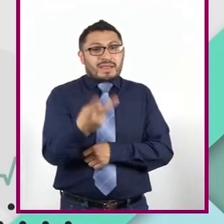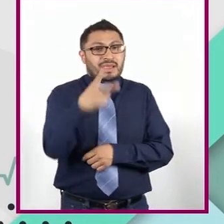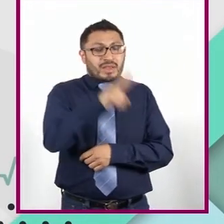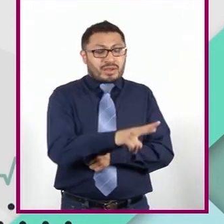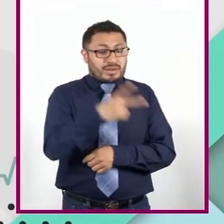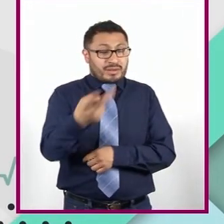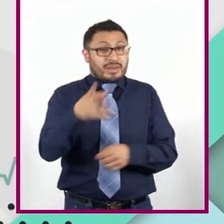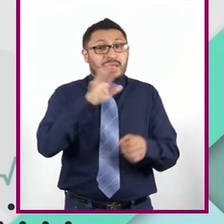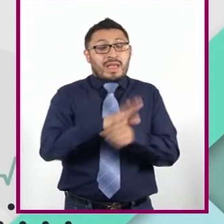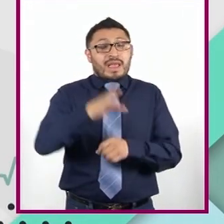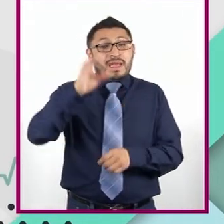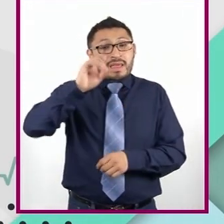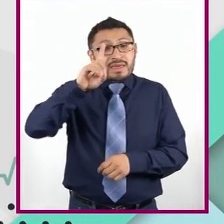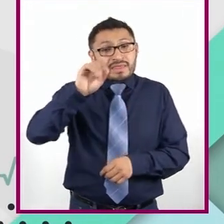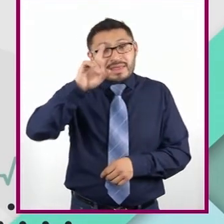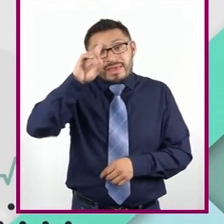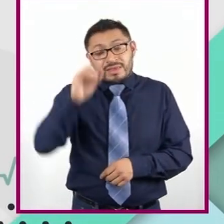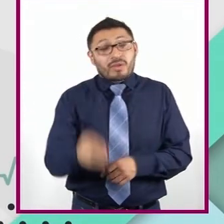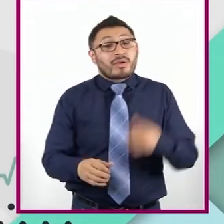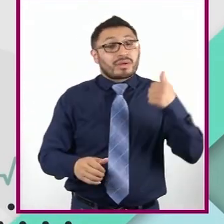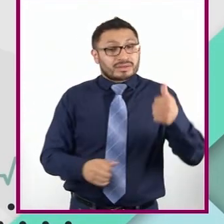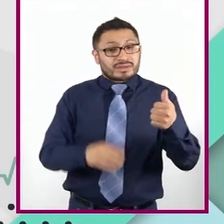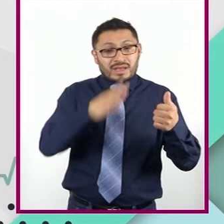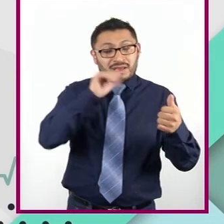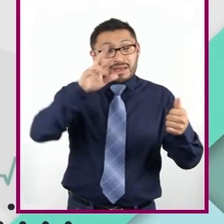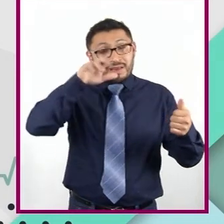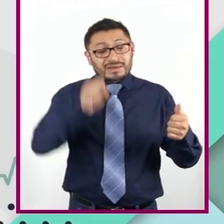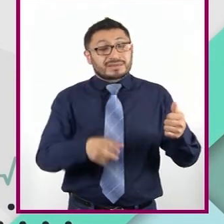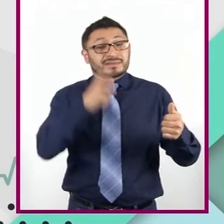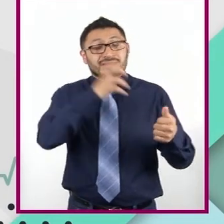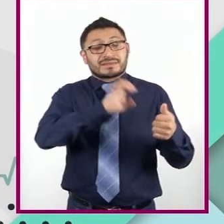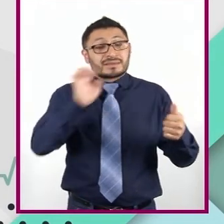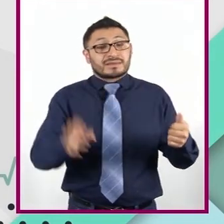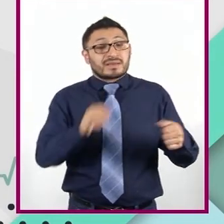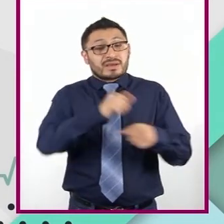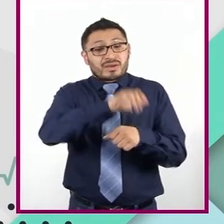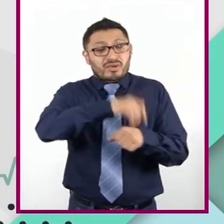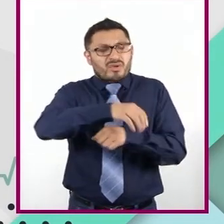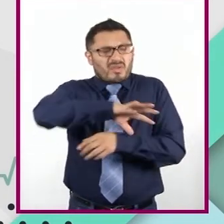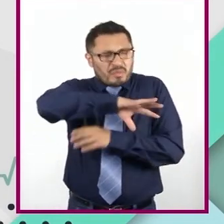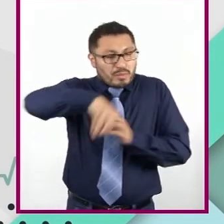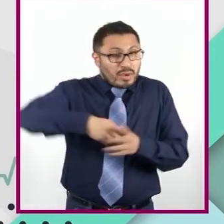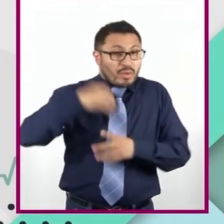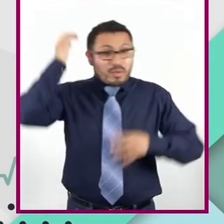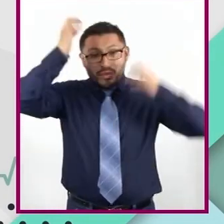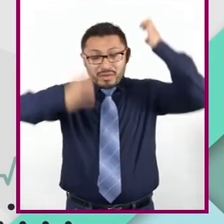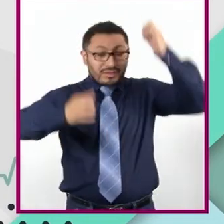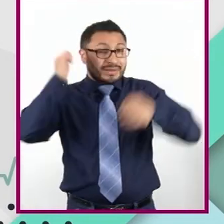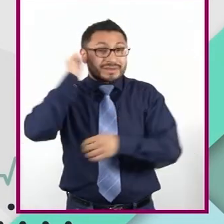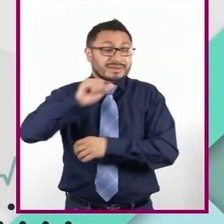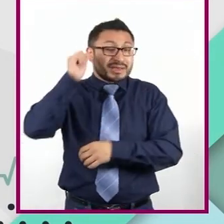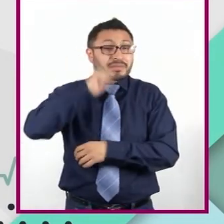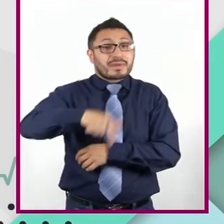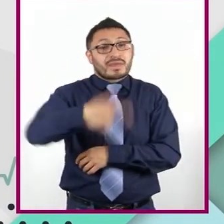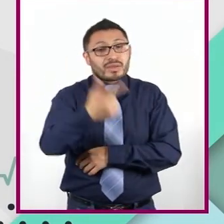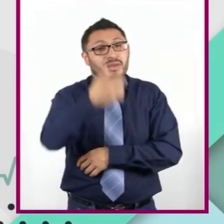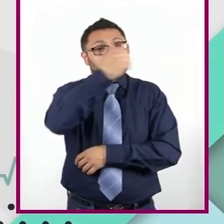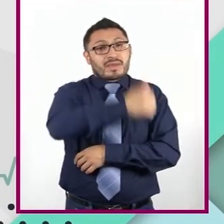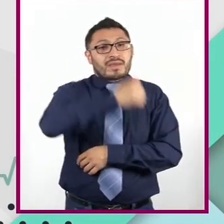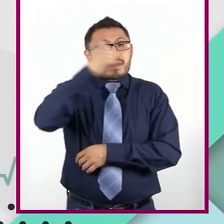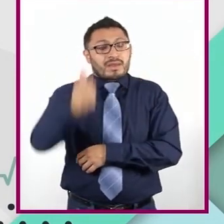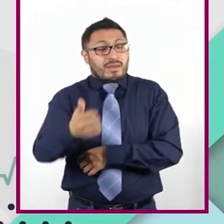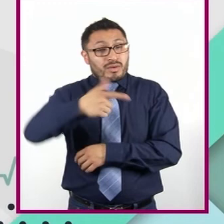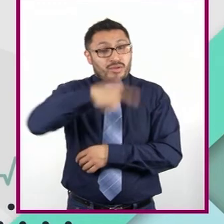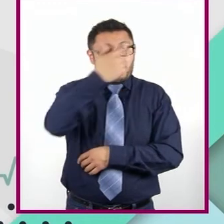y el dado 6 caras, de forma que el número total de eventos siempre va a ser 12 y cada uno de los